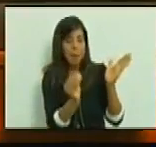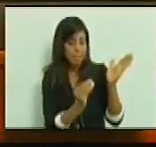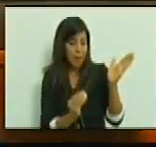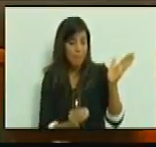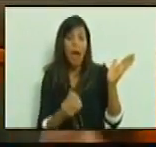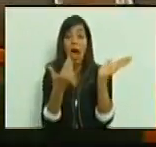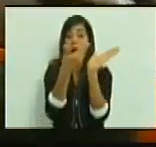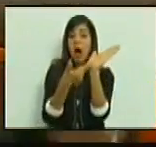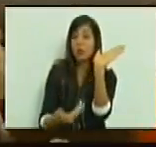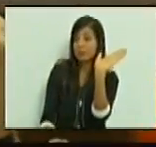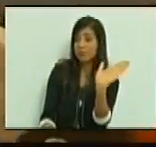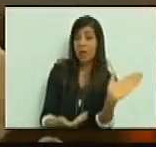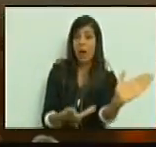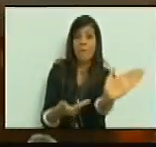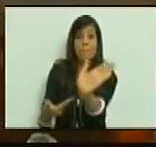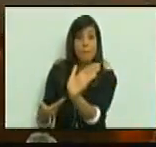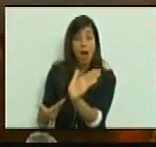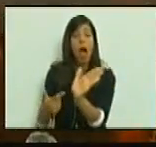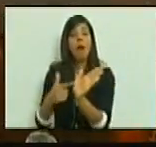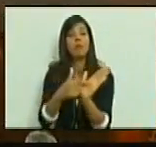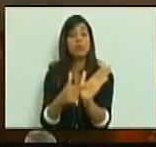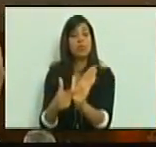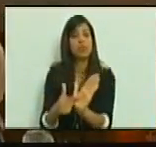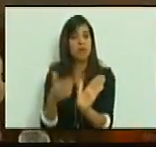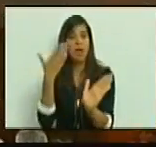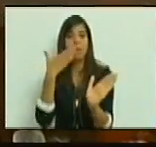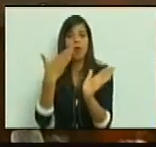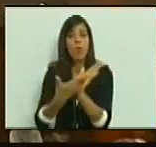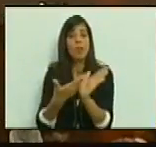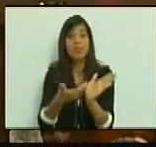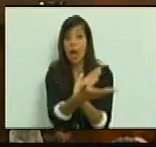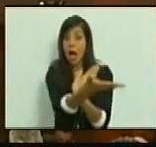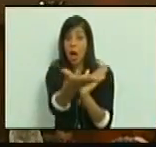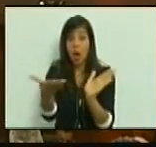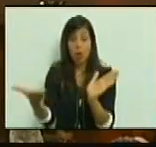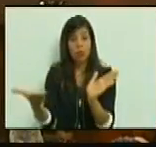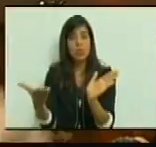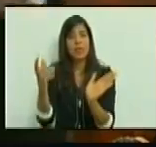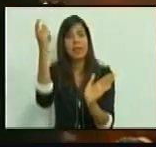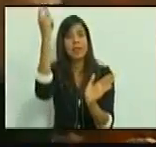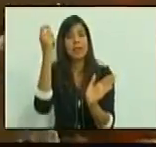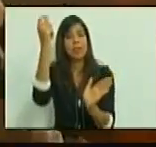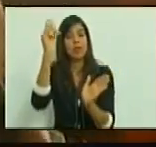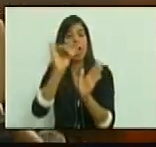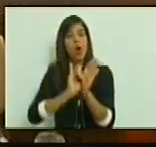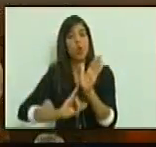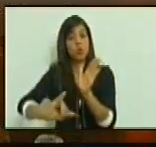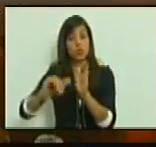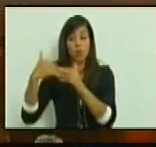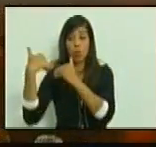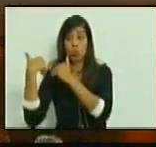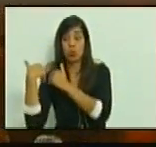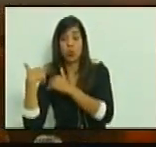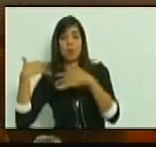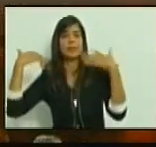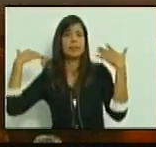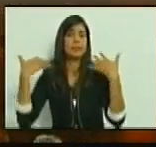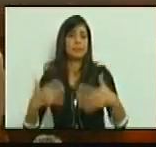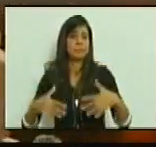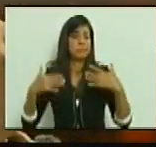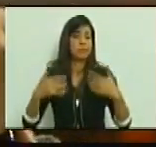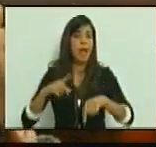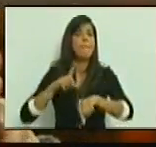plantearle a los compañeros y compañeras constituyentes de la patria, que tenemos una tarea estratégica en